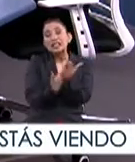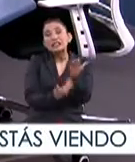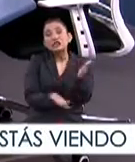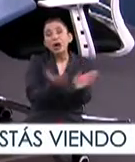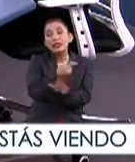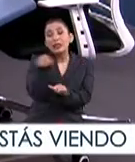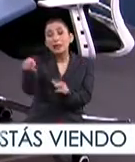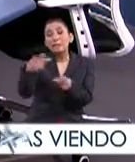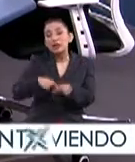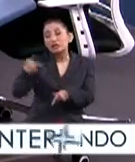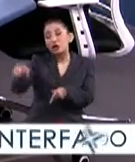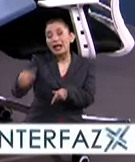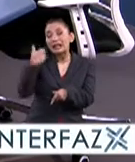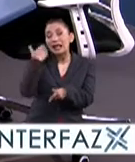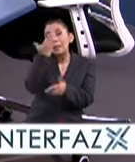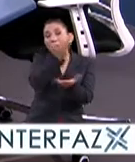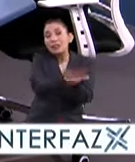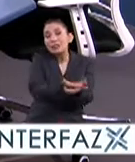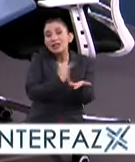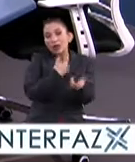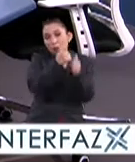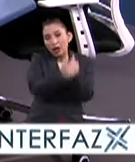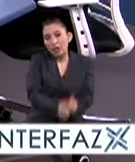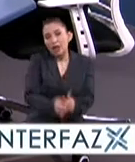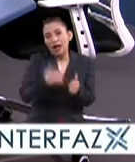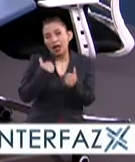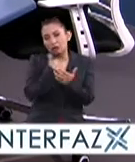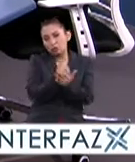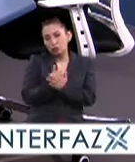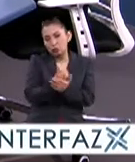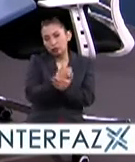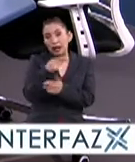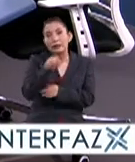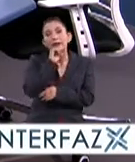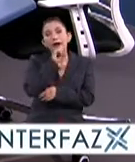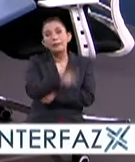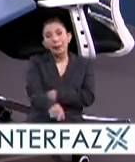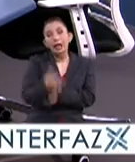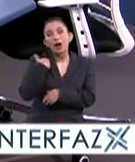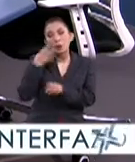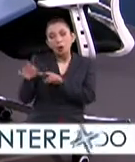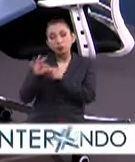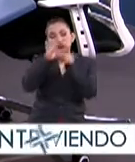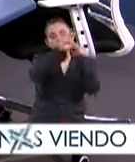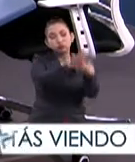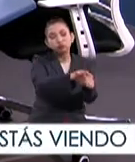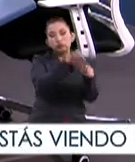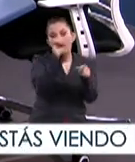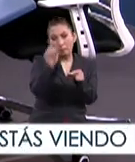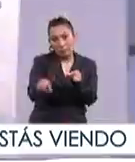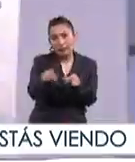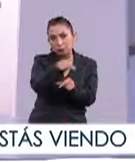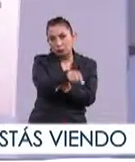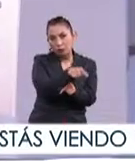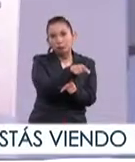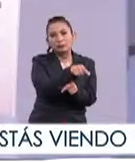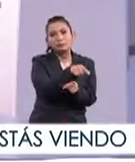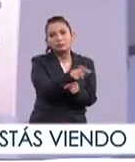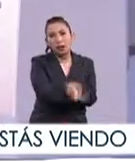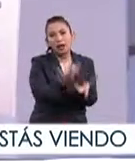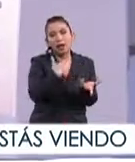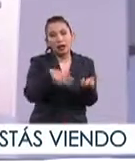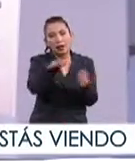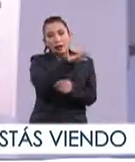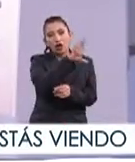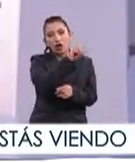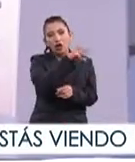de la persona que quieren pedir la condición de refugio y también canalizarlo justamente a la